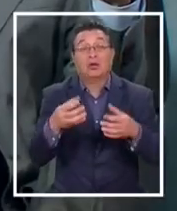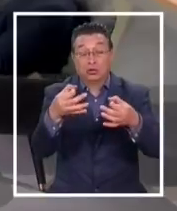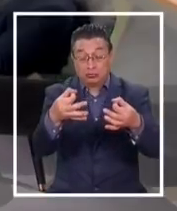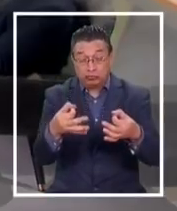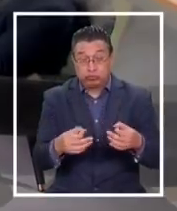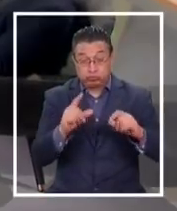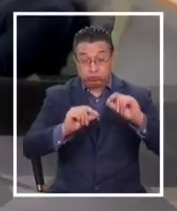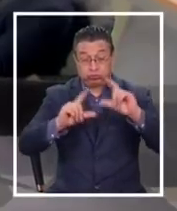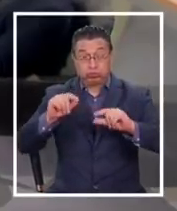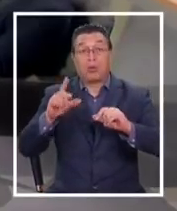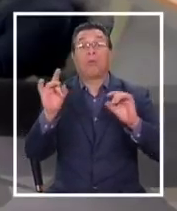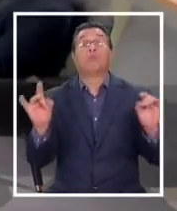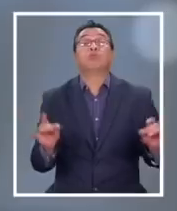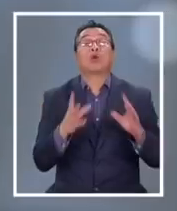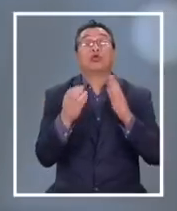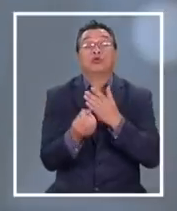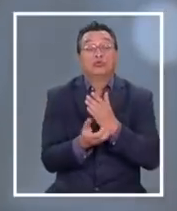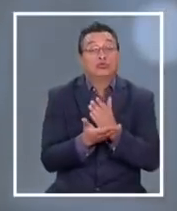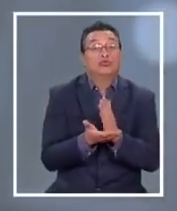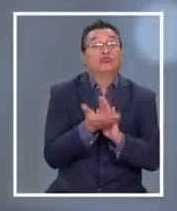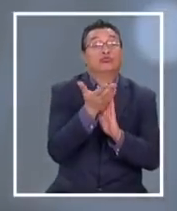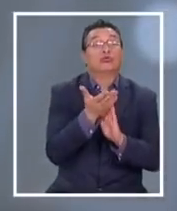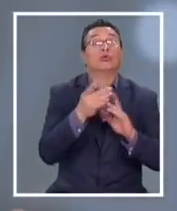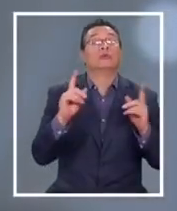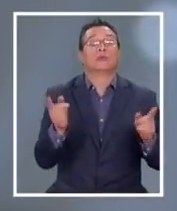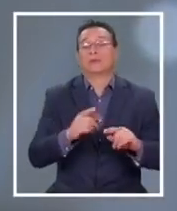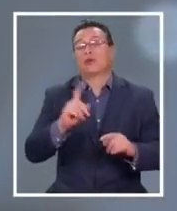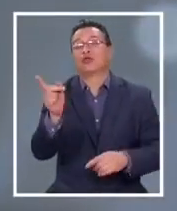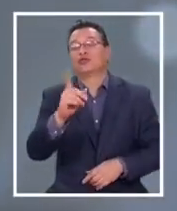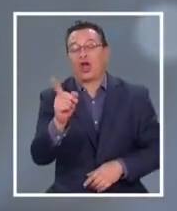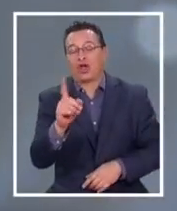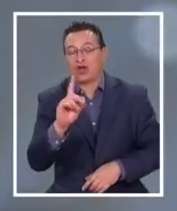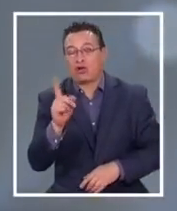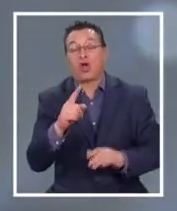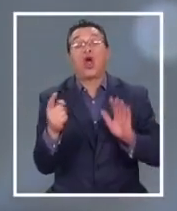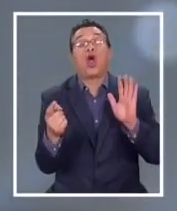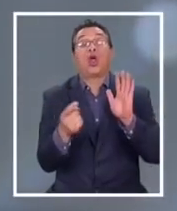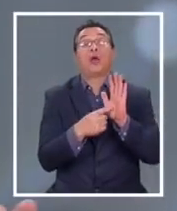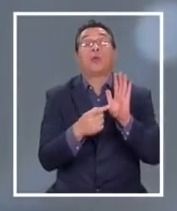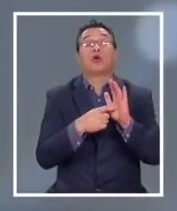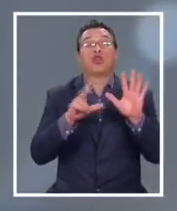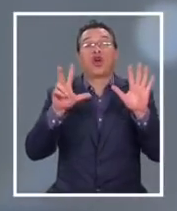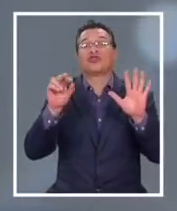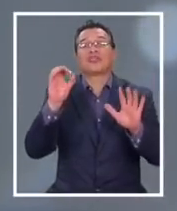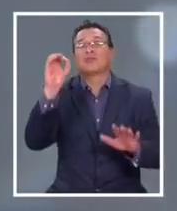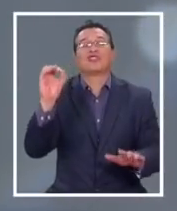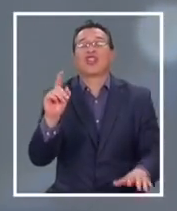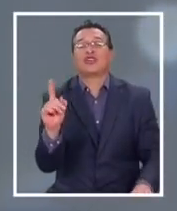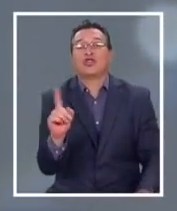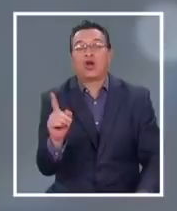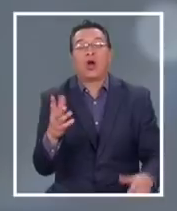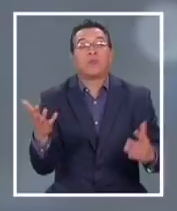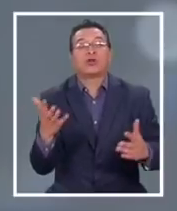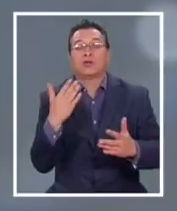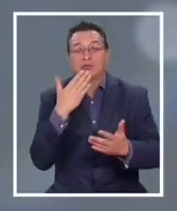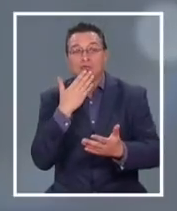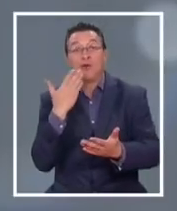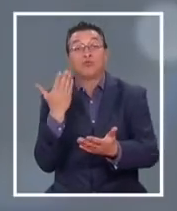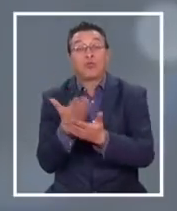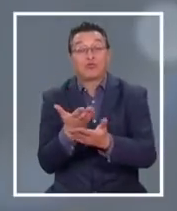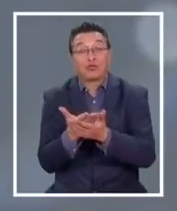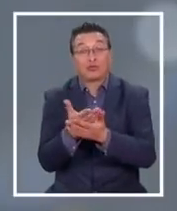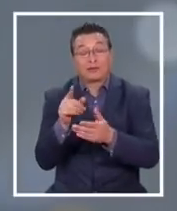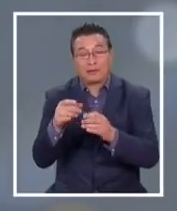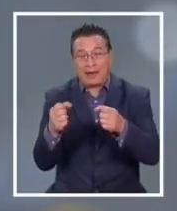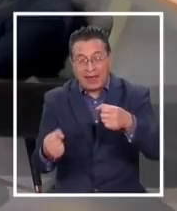desconoce ese cálculo de que si llega a aumentar en un minuto la tributación no será de un 80%? ¿Sabes por qué? Porque lo que propone el autor del proyecto